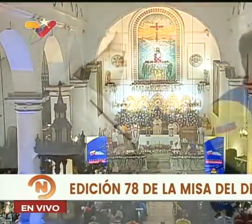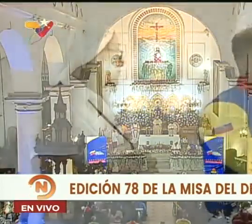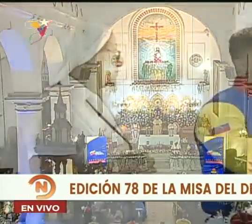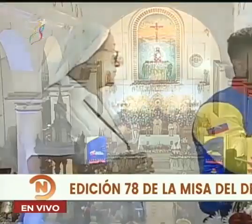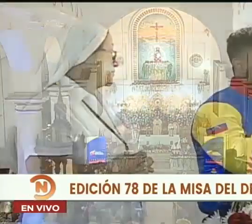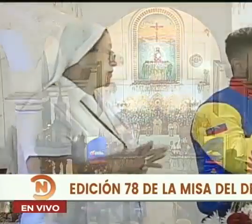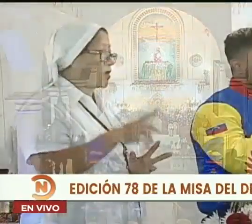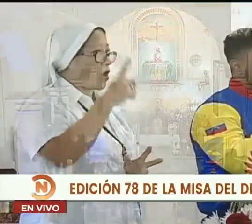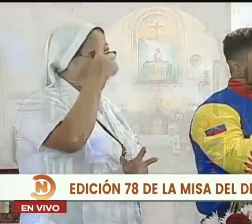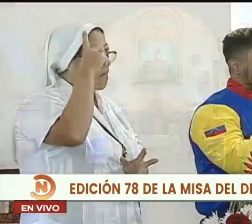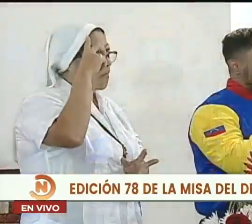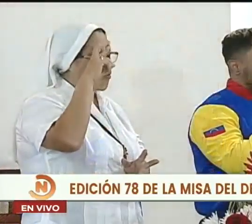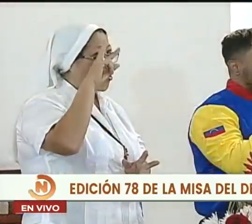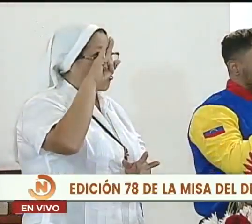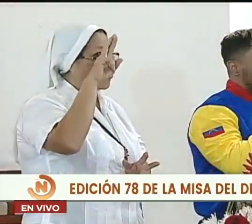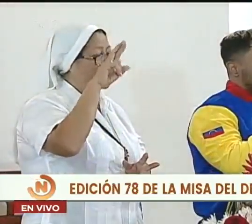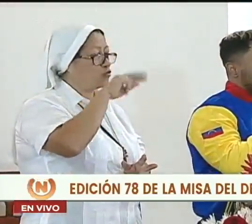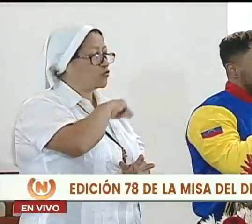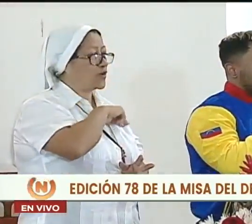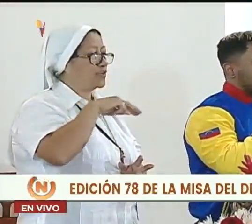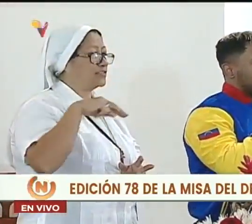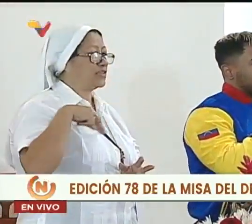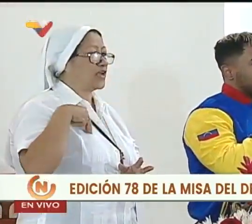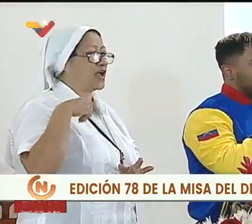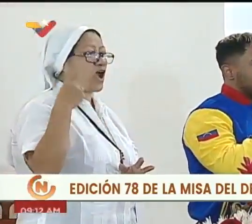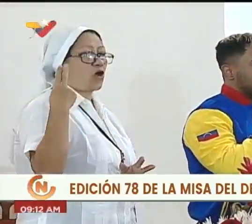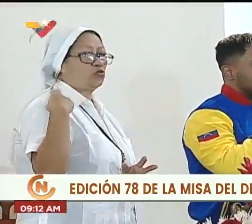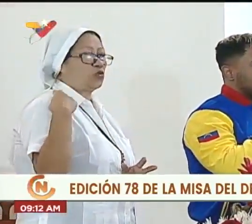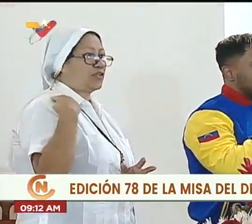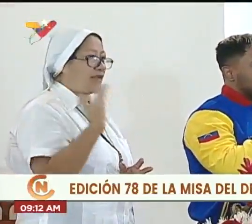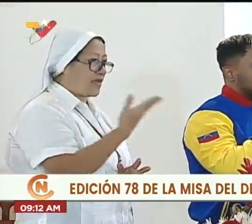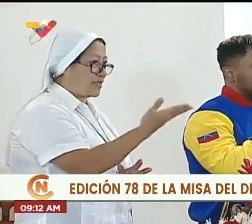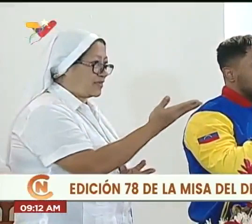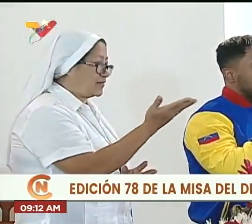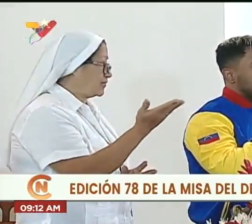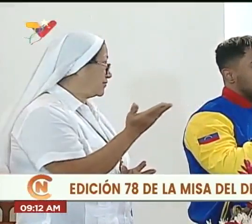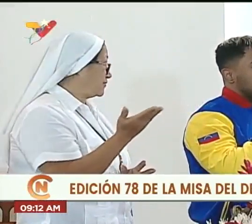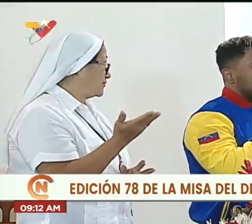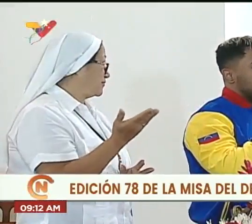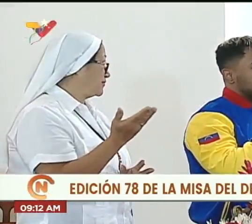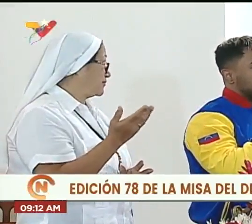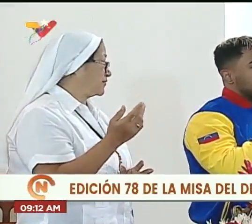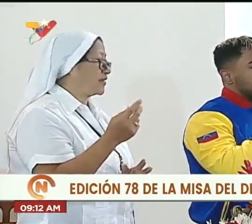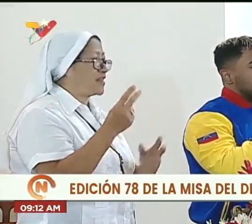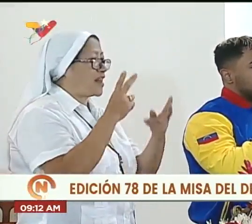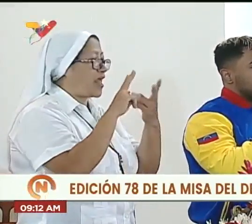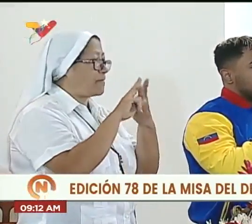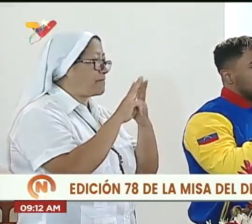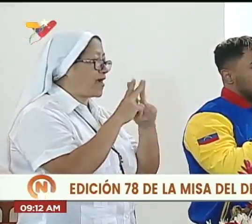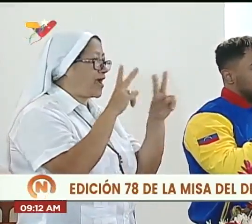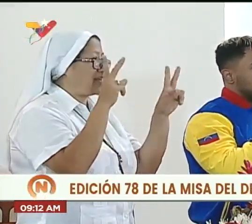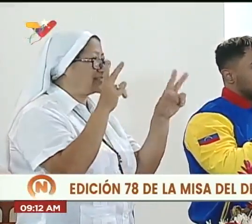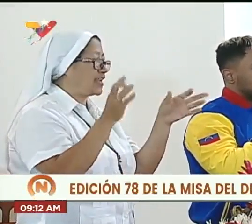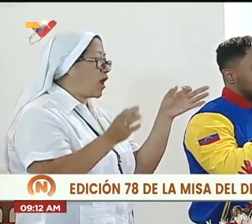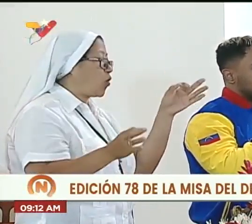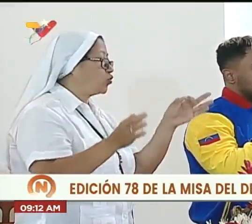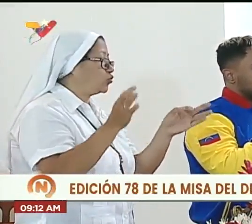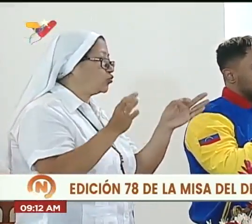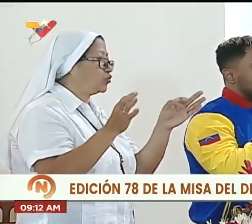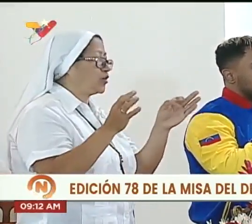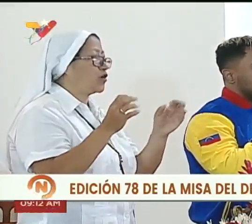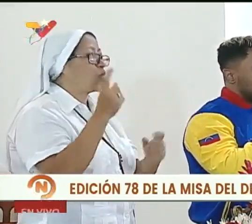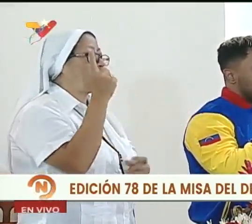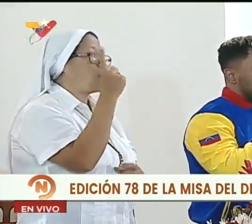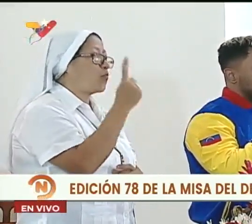por nuestras autoridades gubernamentales para que sigan fomentando la Justicia La Paz y ayudando a cumplir nuestro